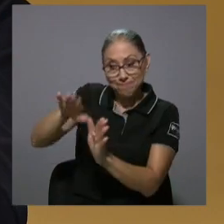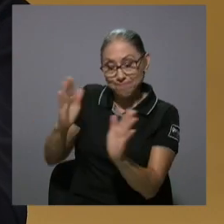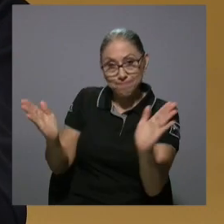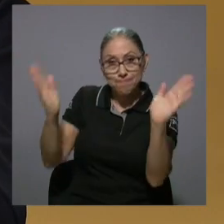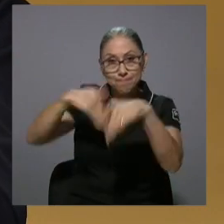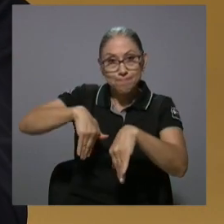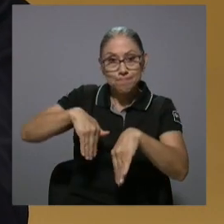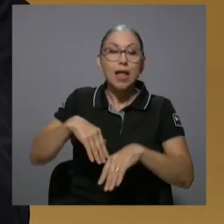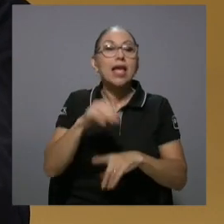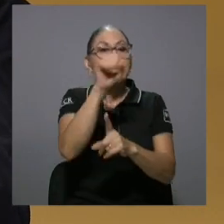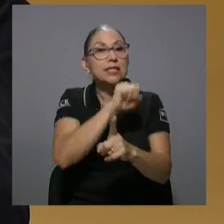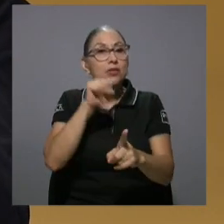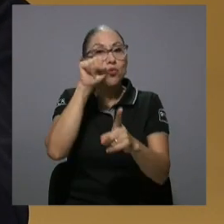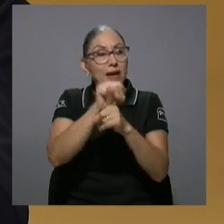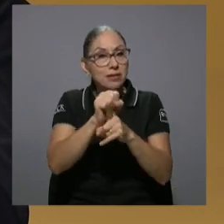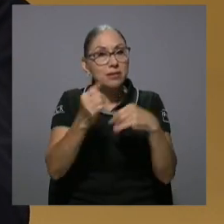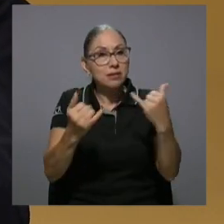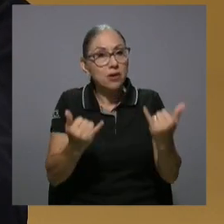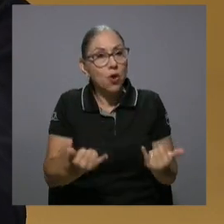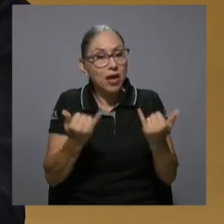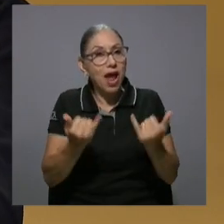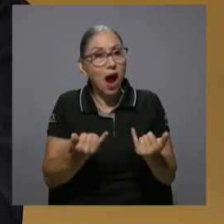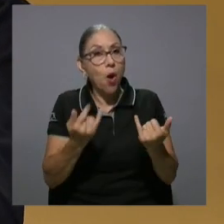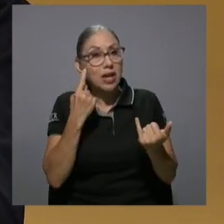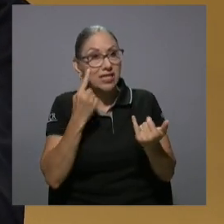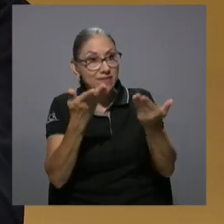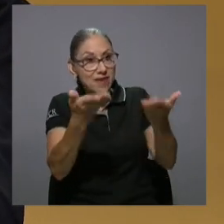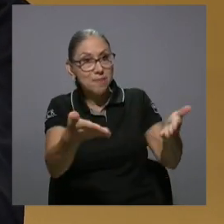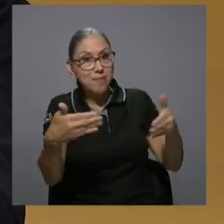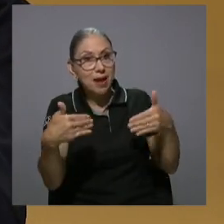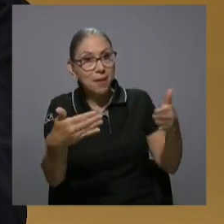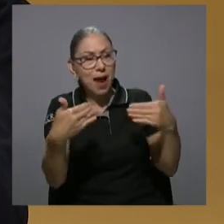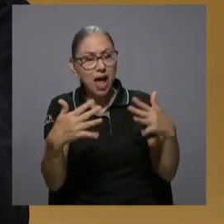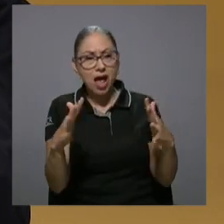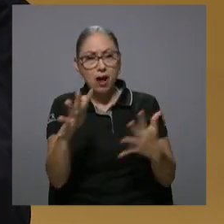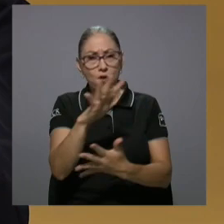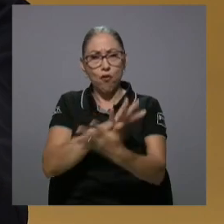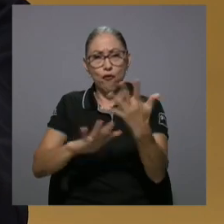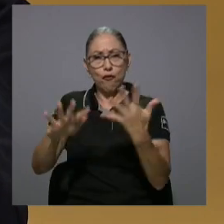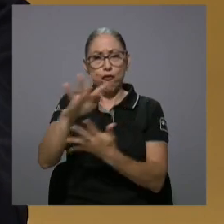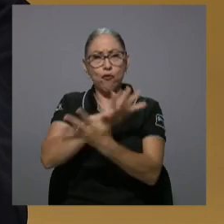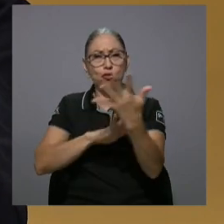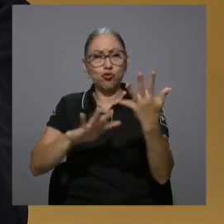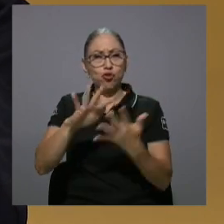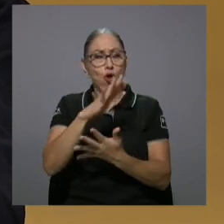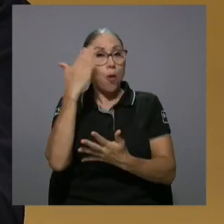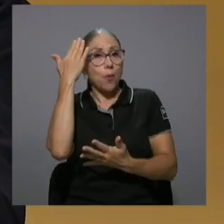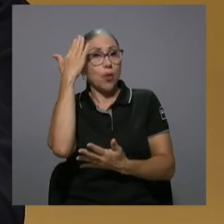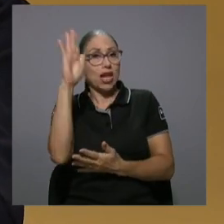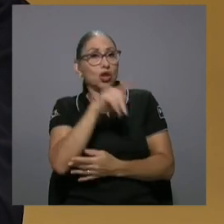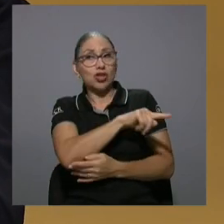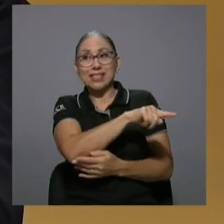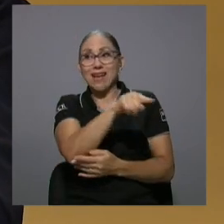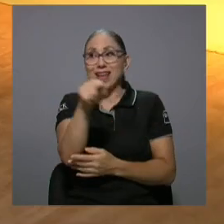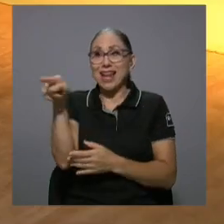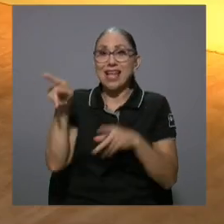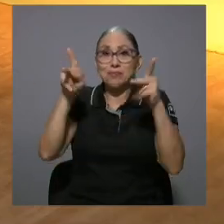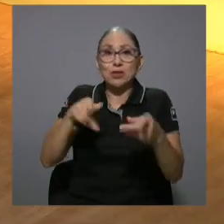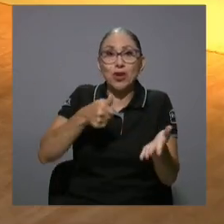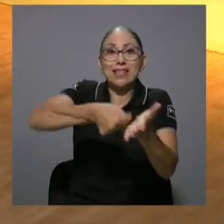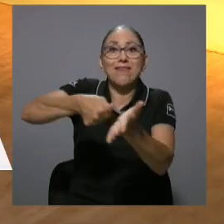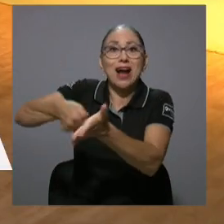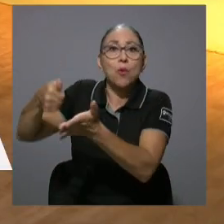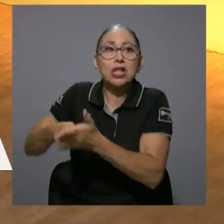el panorama que se presentaba es muy confuso en este momento porque no se sabe hacia dónde van a ir esos votos. Por supuesto que a